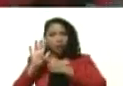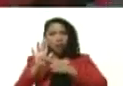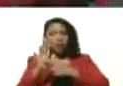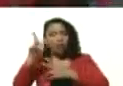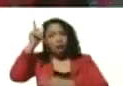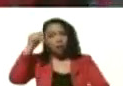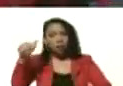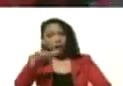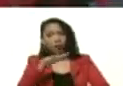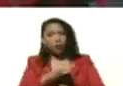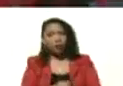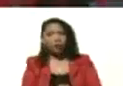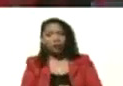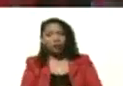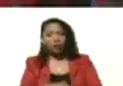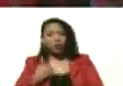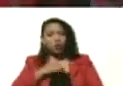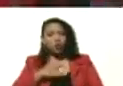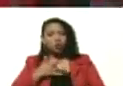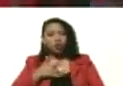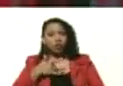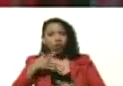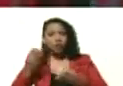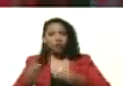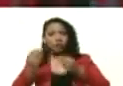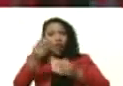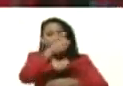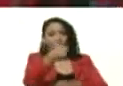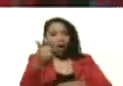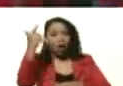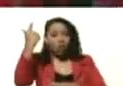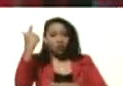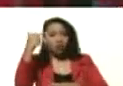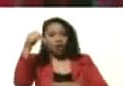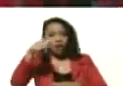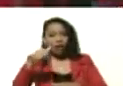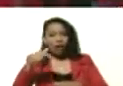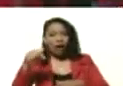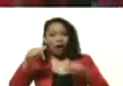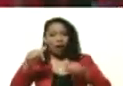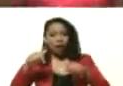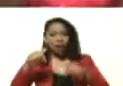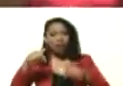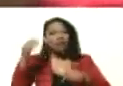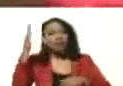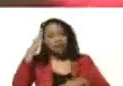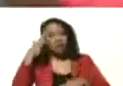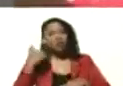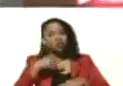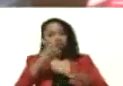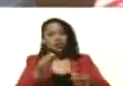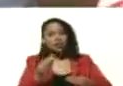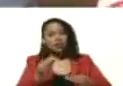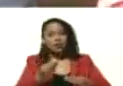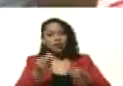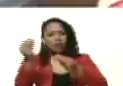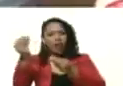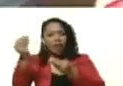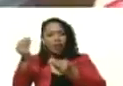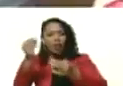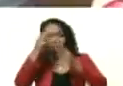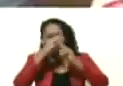pueblo, nos sentimos que se lo estamos entregando a cada uno, a cada una de las que están aquí. Sé que lo llevaremos con honor y lo defenderemos hasta